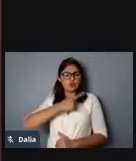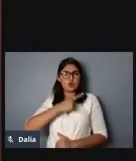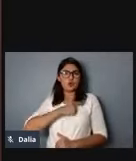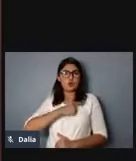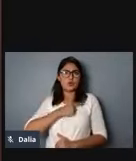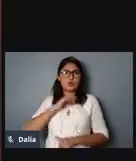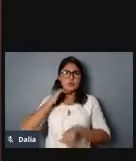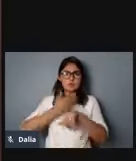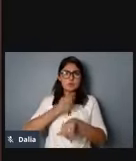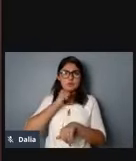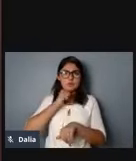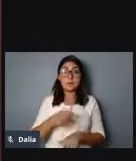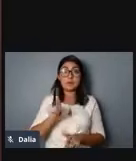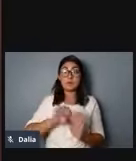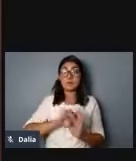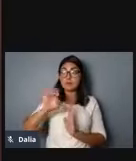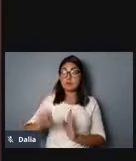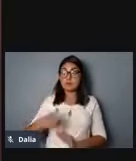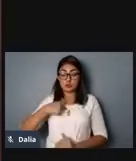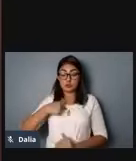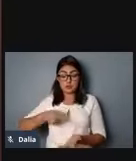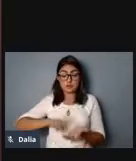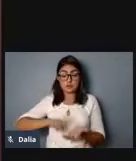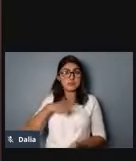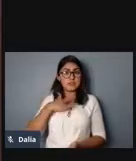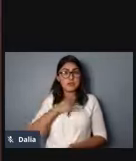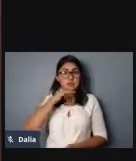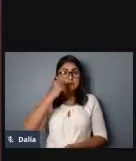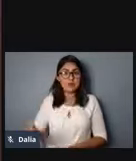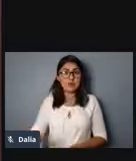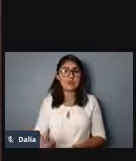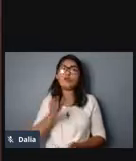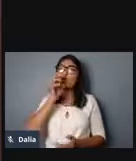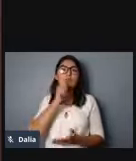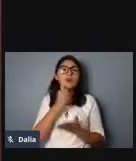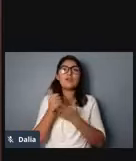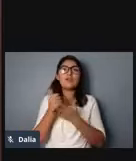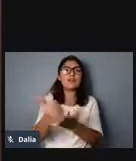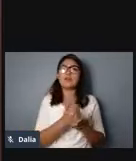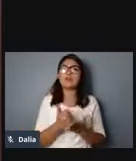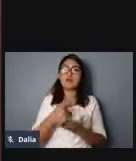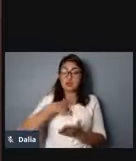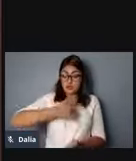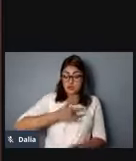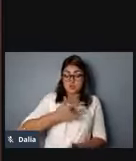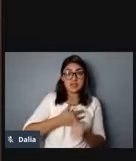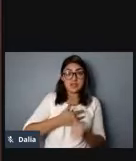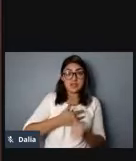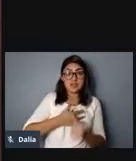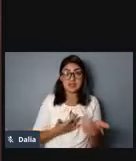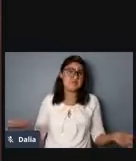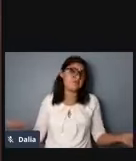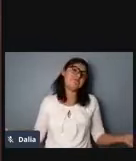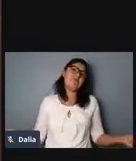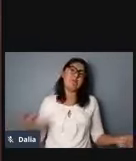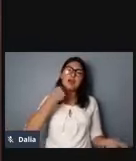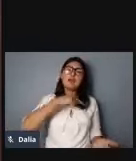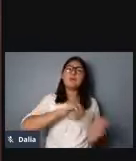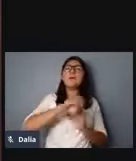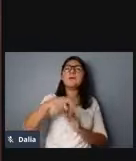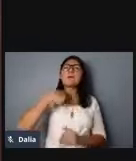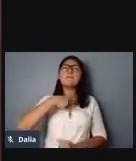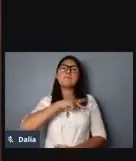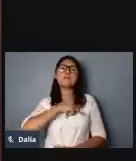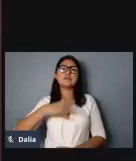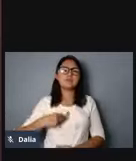lo personal. Por mucho que yo obligue a mis hijas y a mis hijos, los condicione con castigos